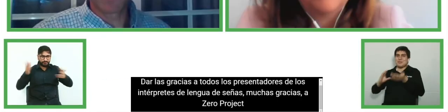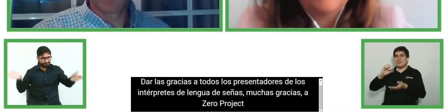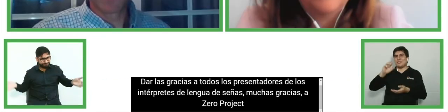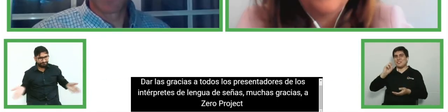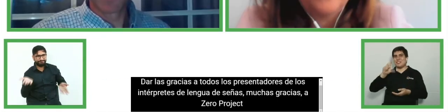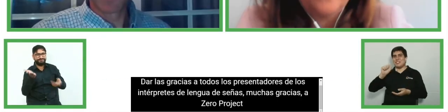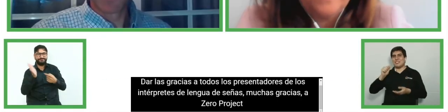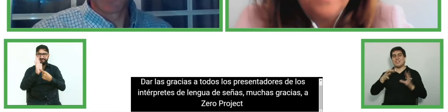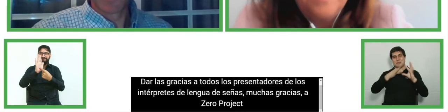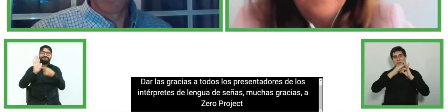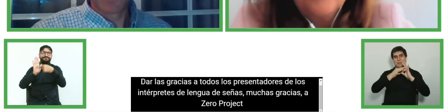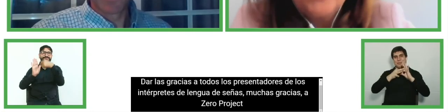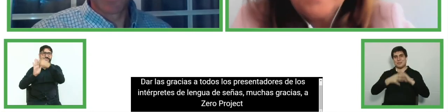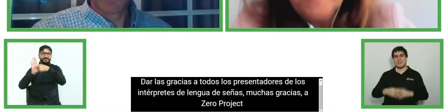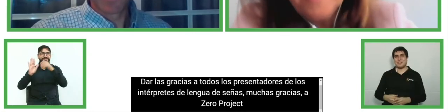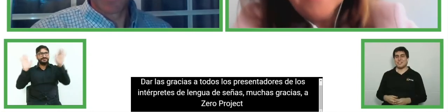gracias.